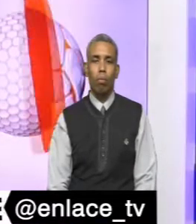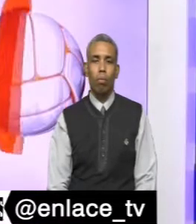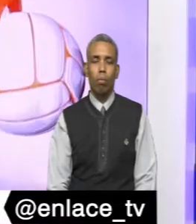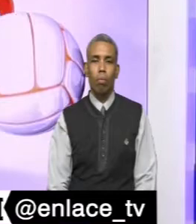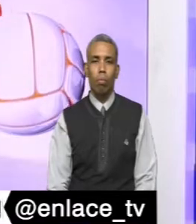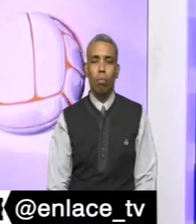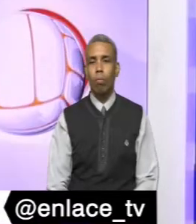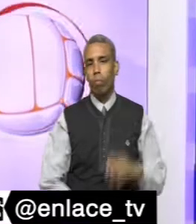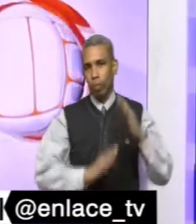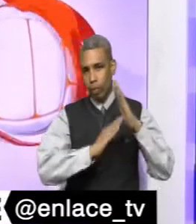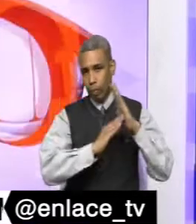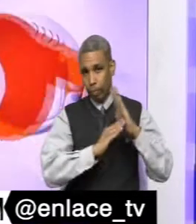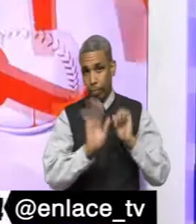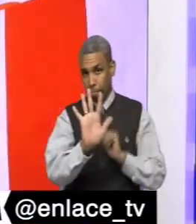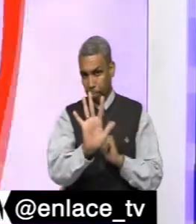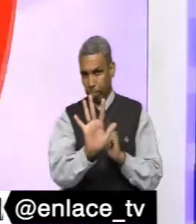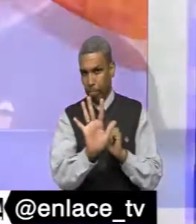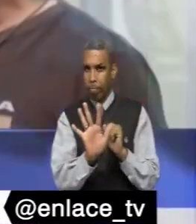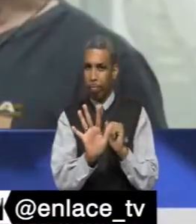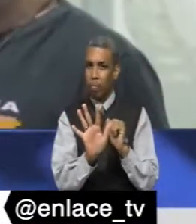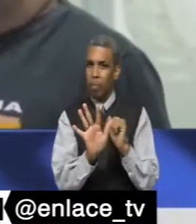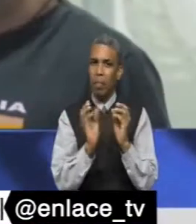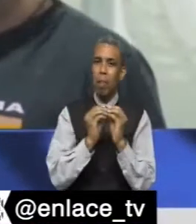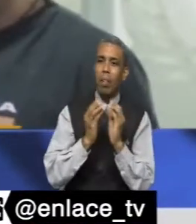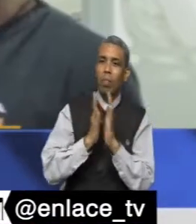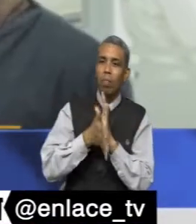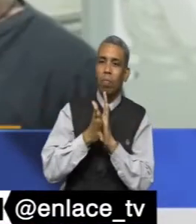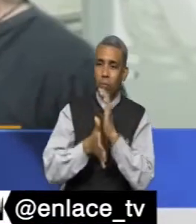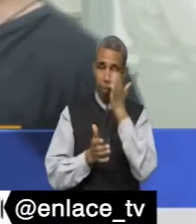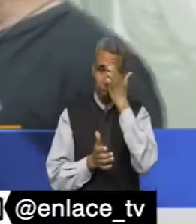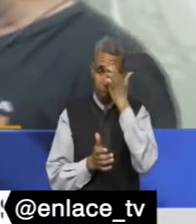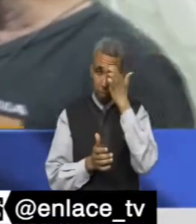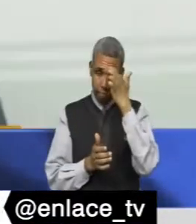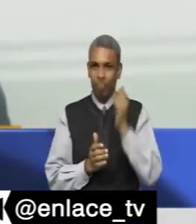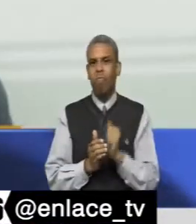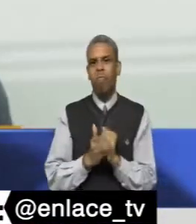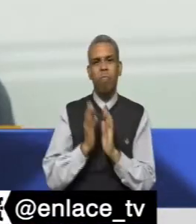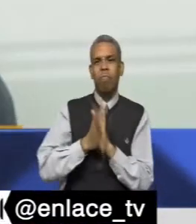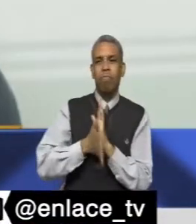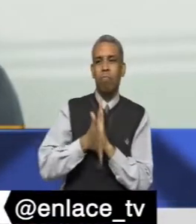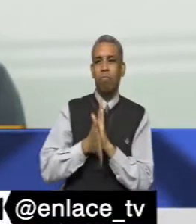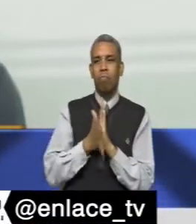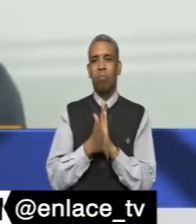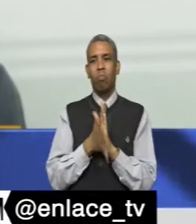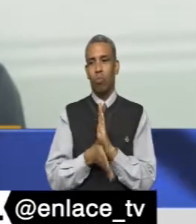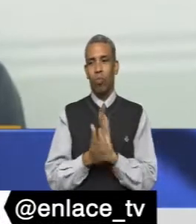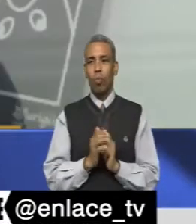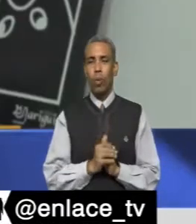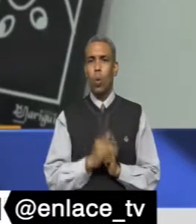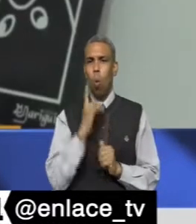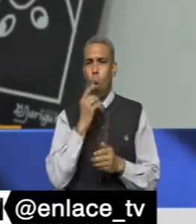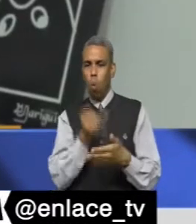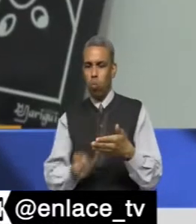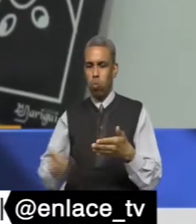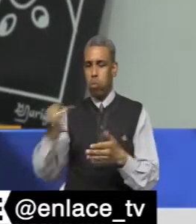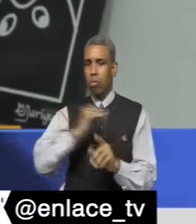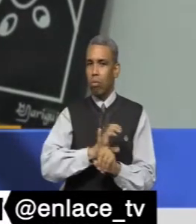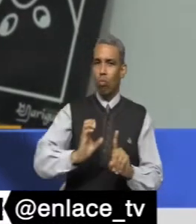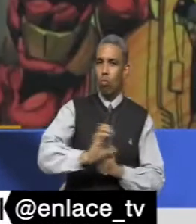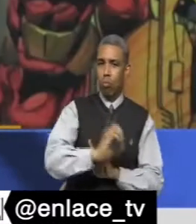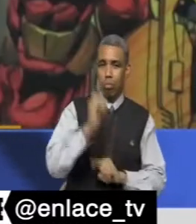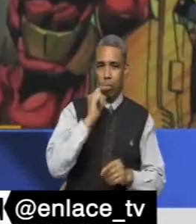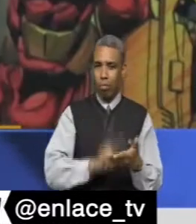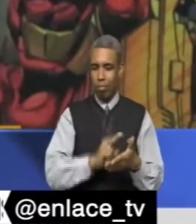Momento de hacer una pausa, pero no se muevan porque al regresar tendremos para ustedes información sobre la muestra de cultura yariguíes que tiene